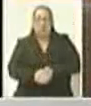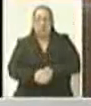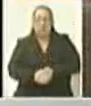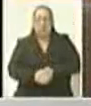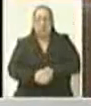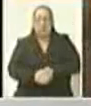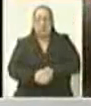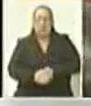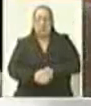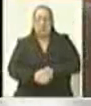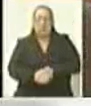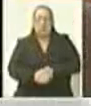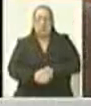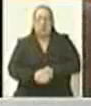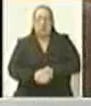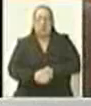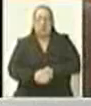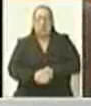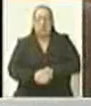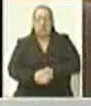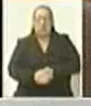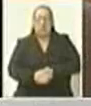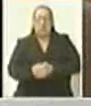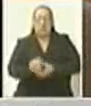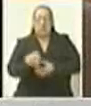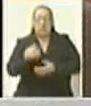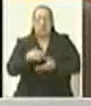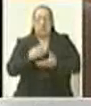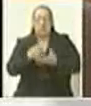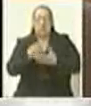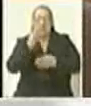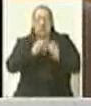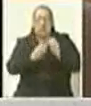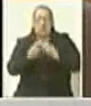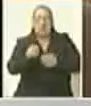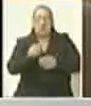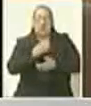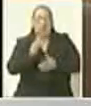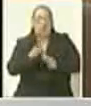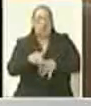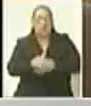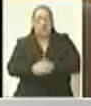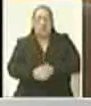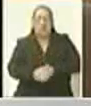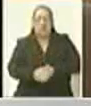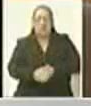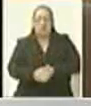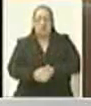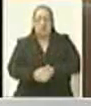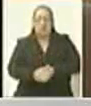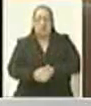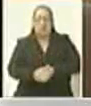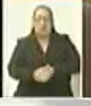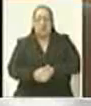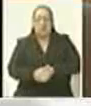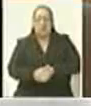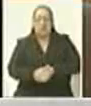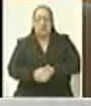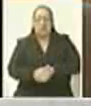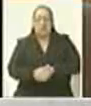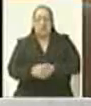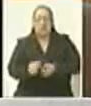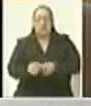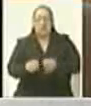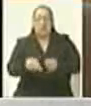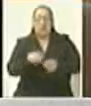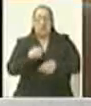las aguas se están contaminando dramáticamente, de manera irresponsable. Las empresas mineras a lo largo de